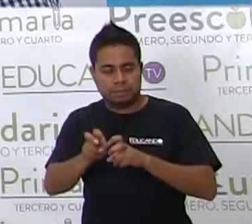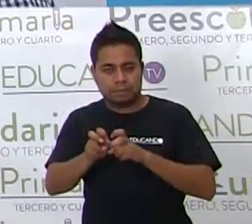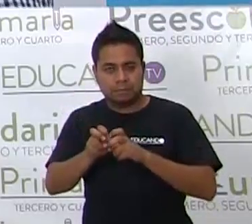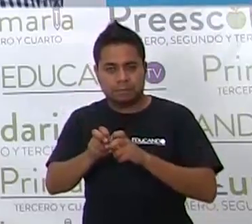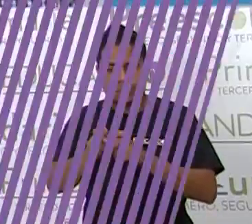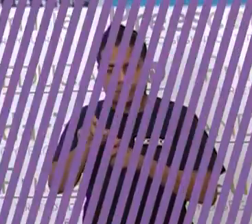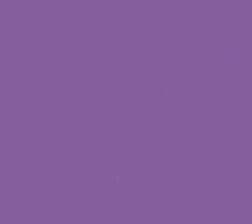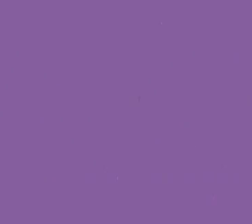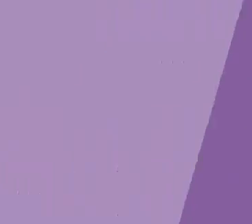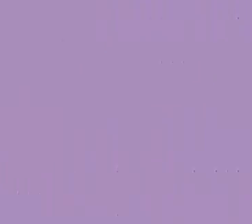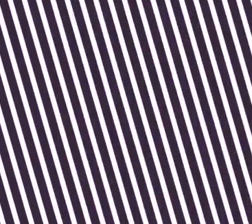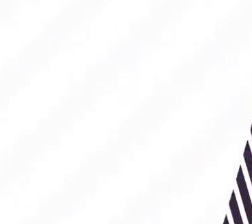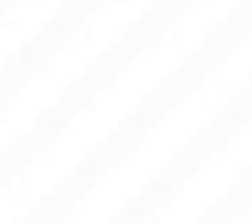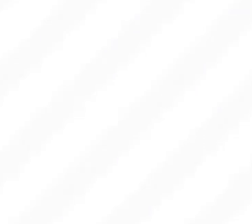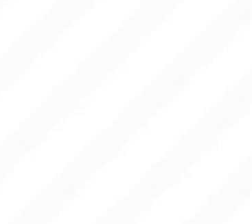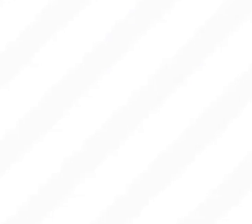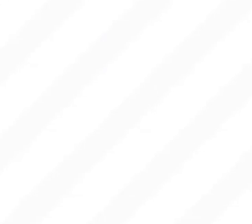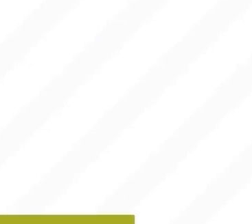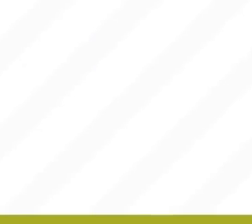las leyendas.